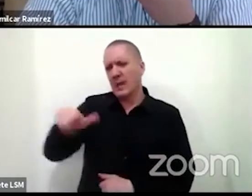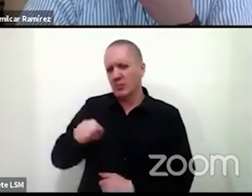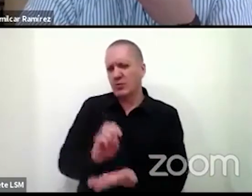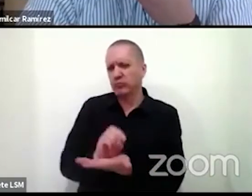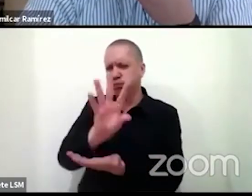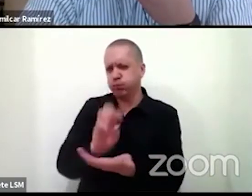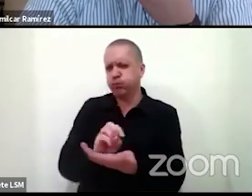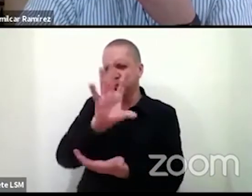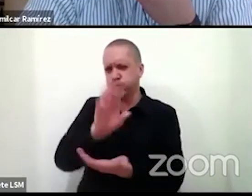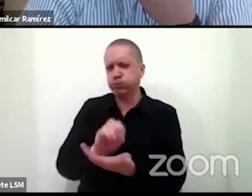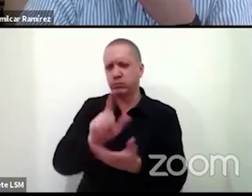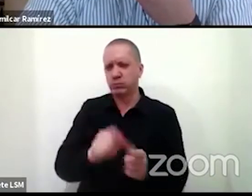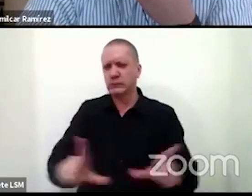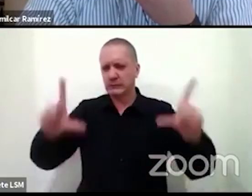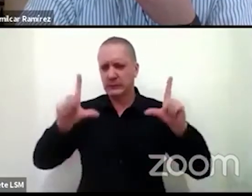se suban al Facebook